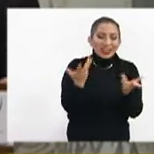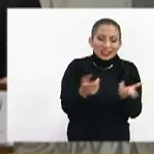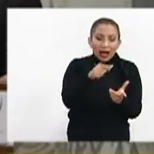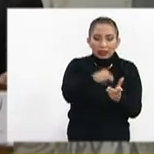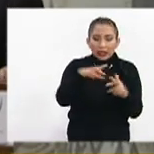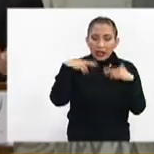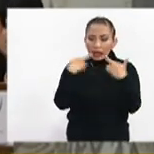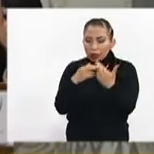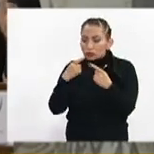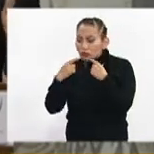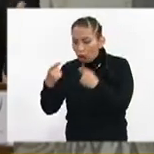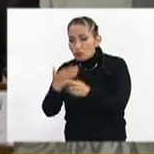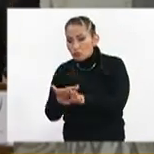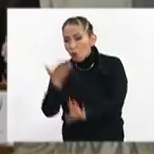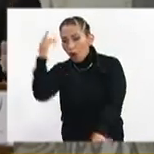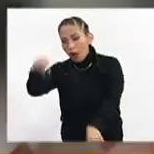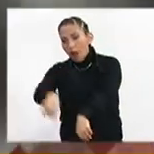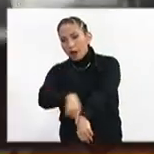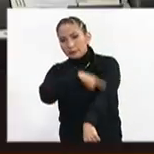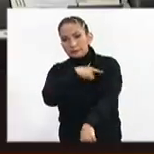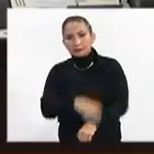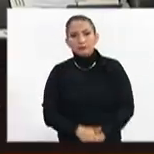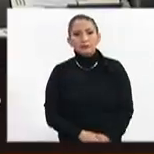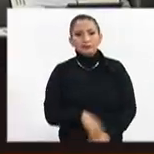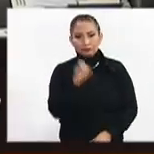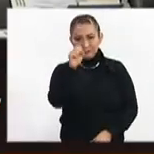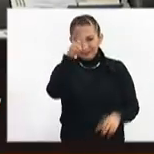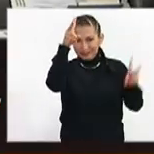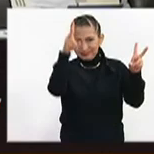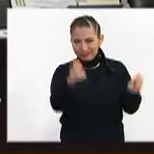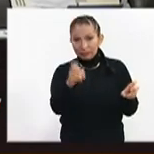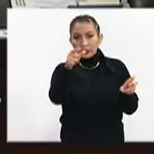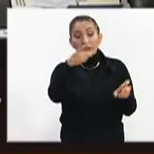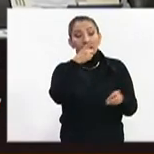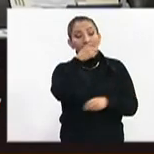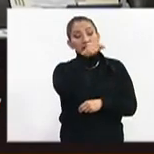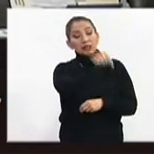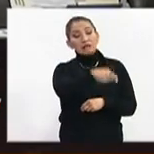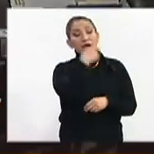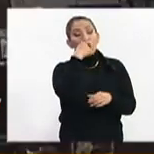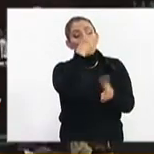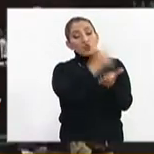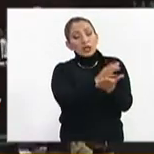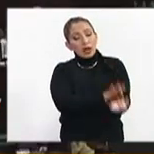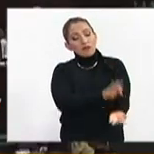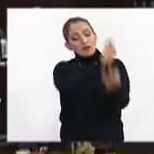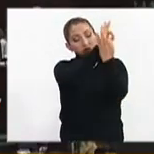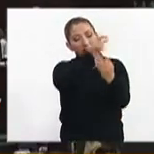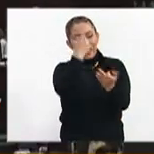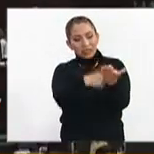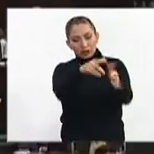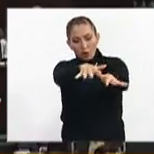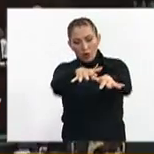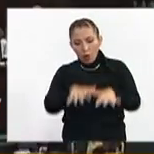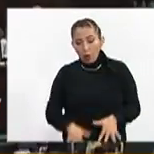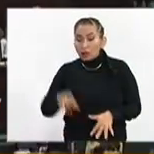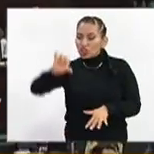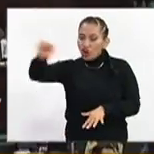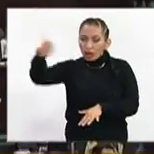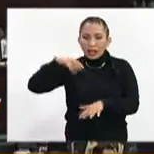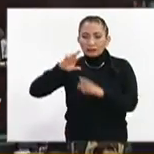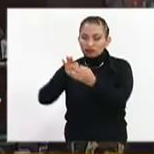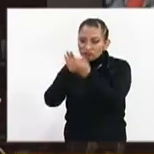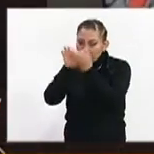una sesión bastante larga. En este sentido, señaló que esta será la única comparecencia en el Pleno y las